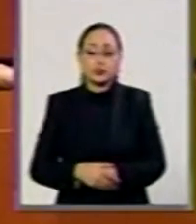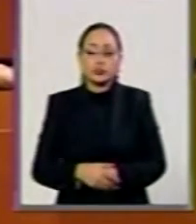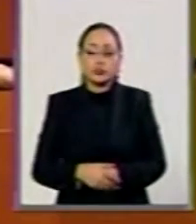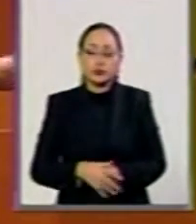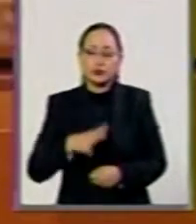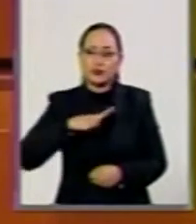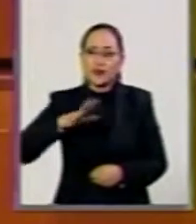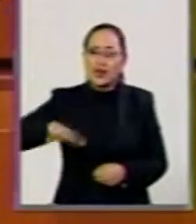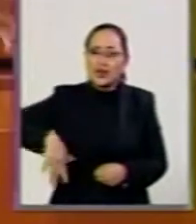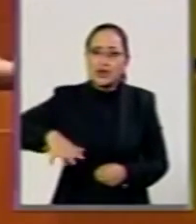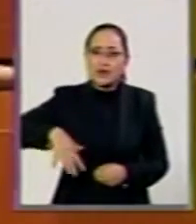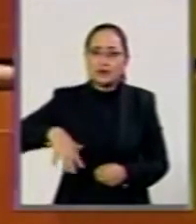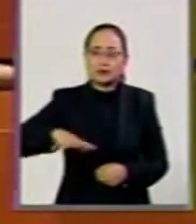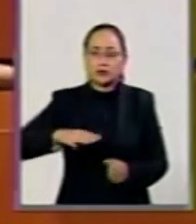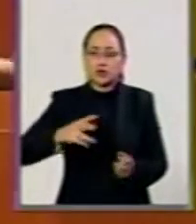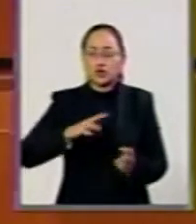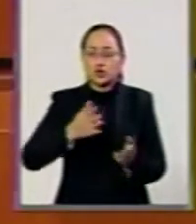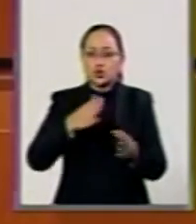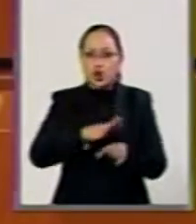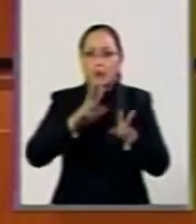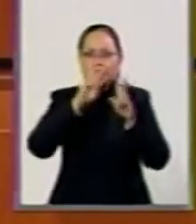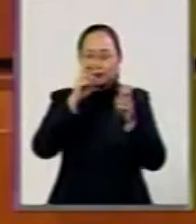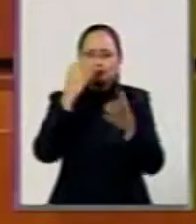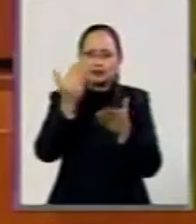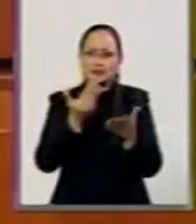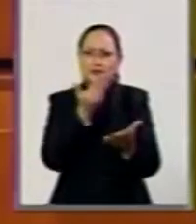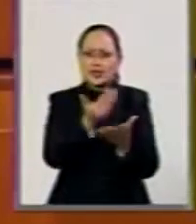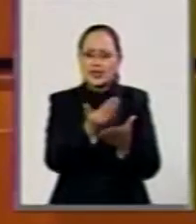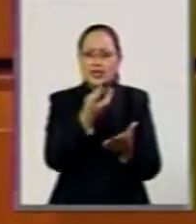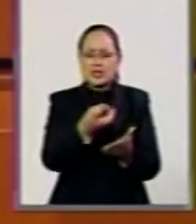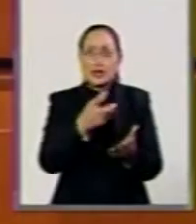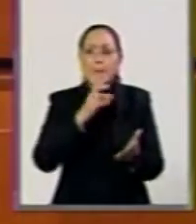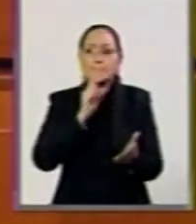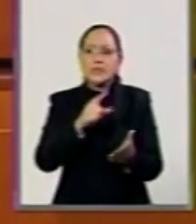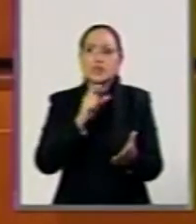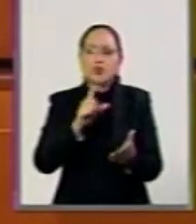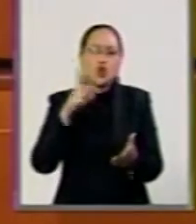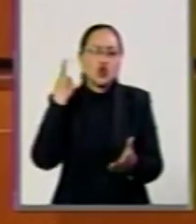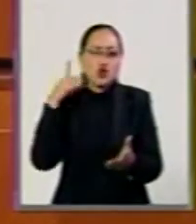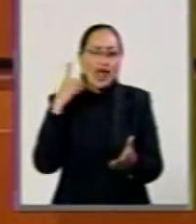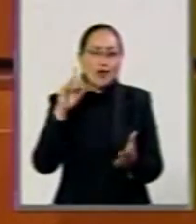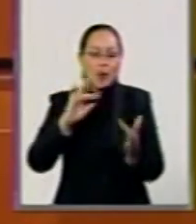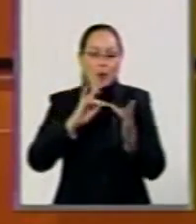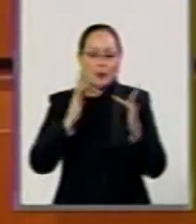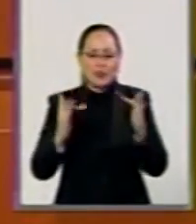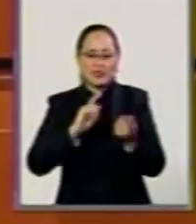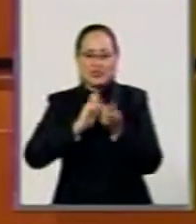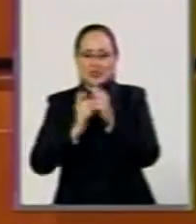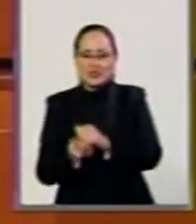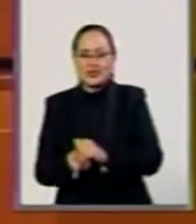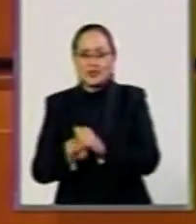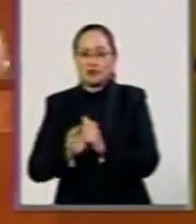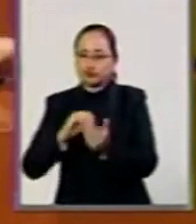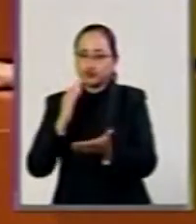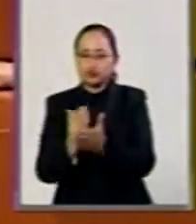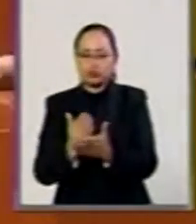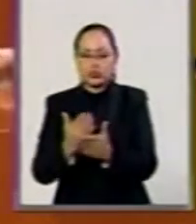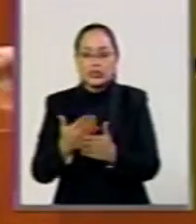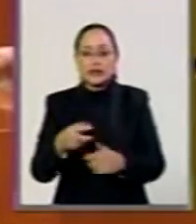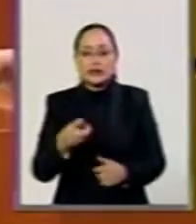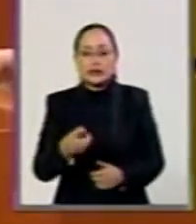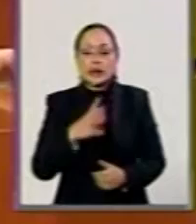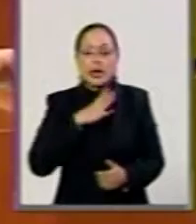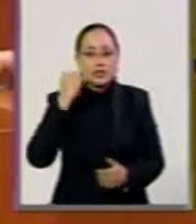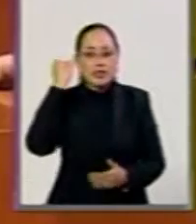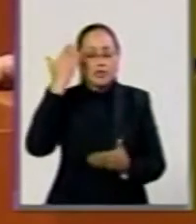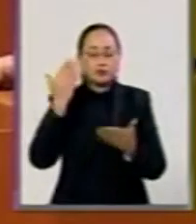acaba de mencionar, que tenía que ver con una solicitud para posponer el apagón de la comarca lagunera, junto con dos